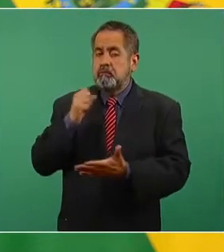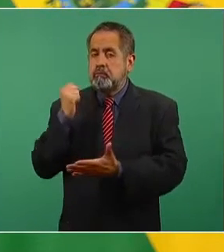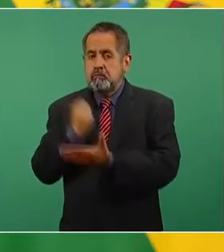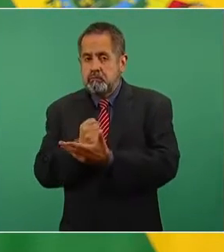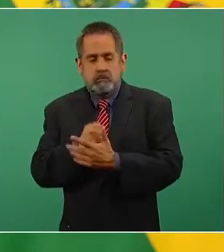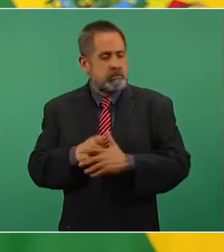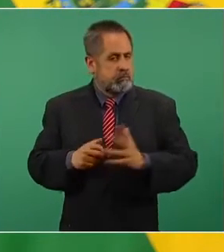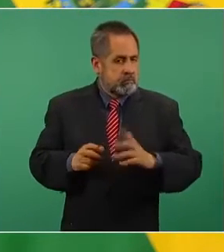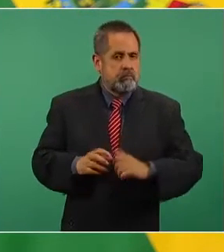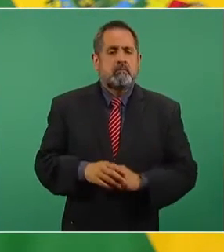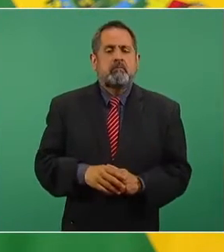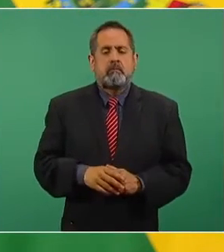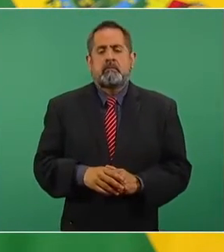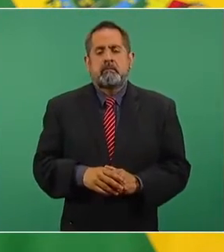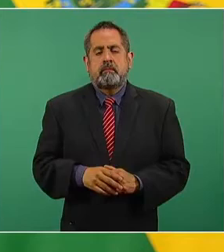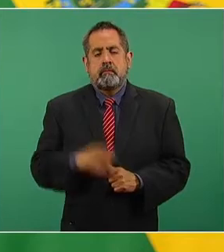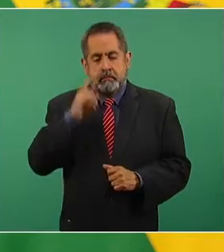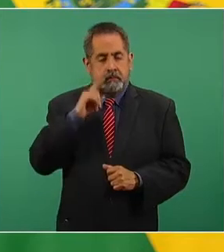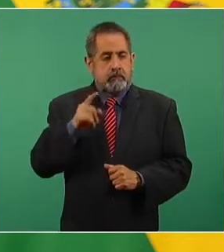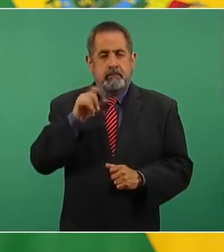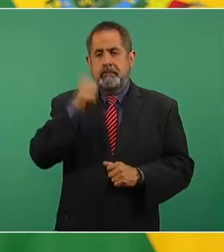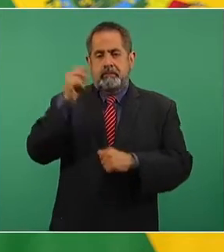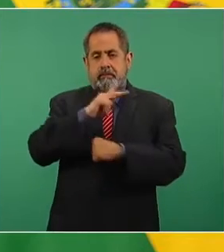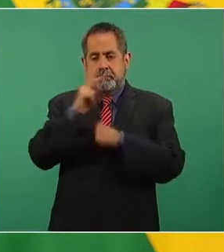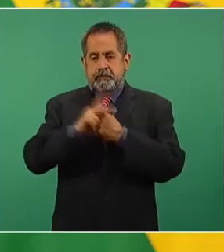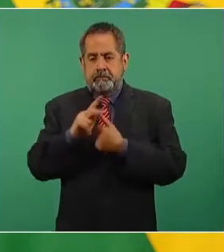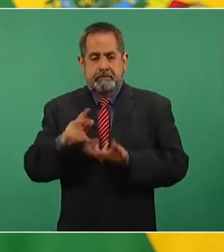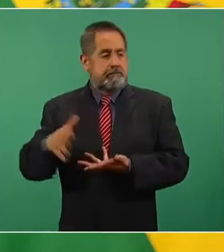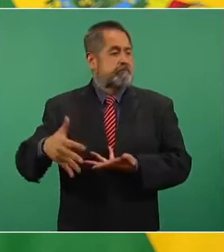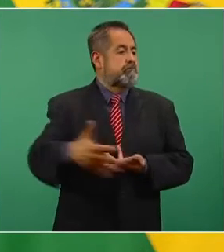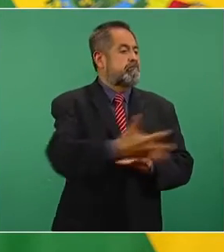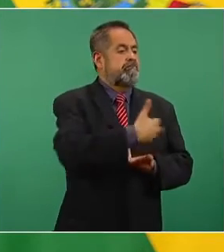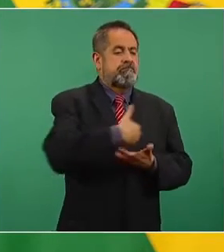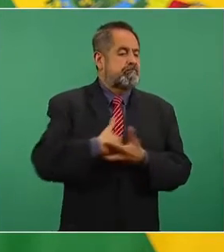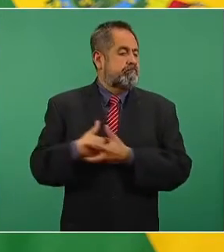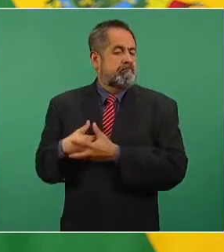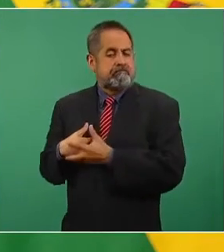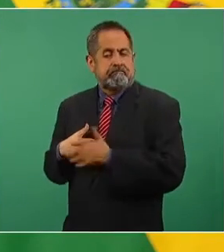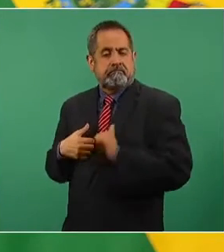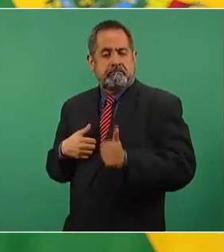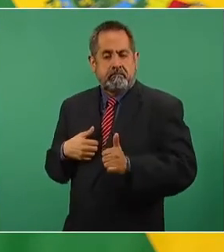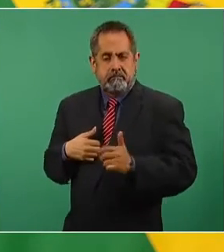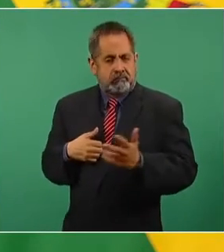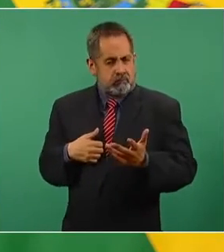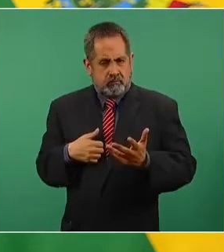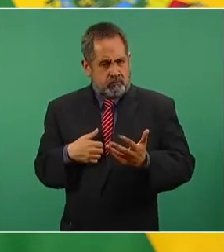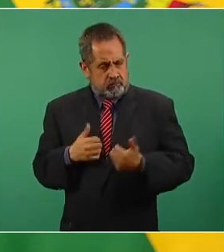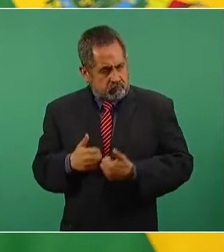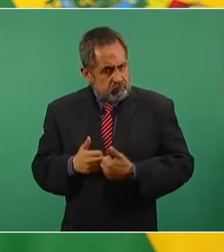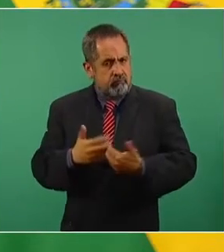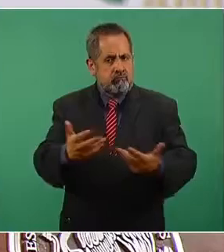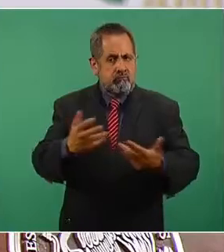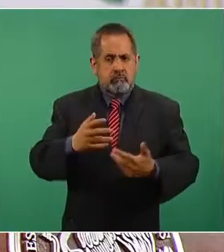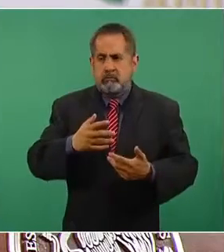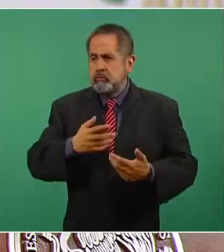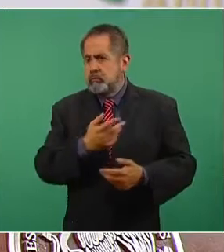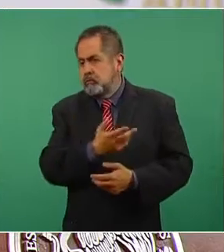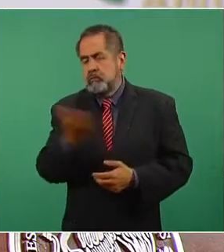para evitar el acaparamiento de las vacunas y que todos los pueblos, todas las naciones